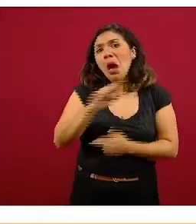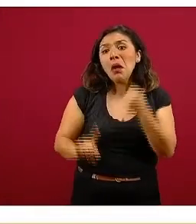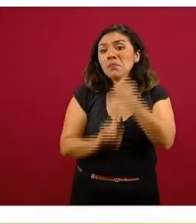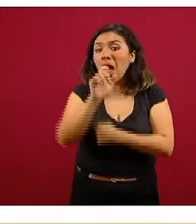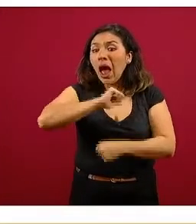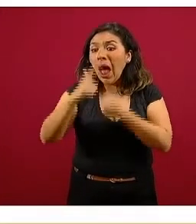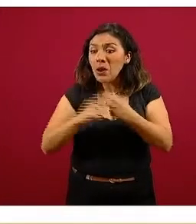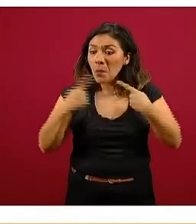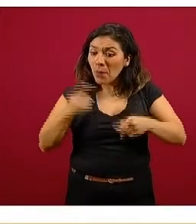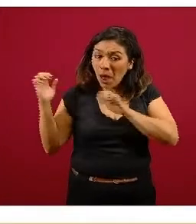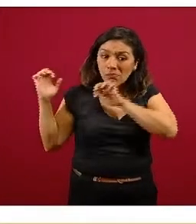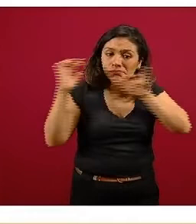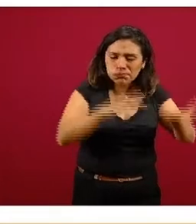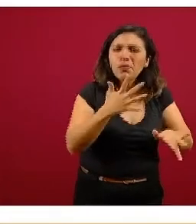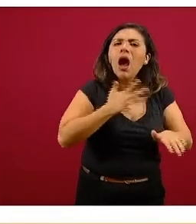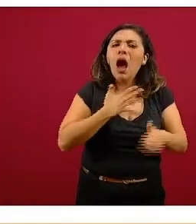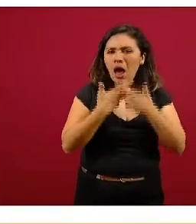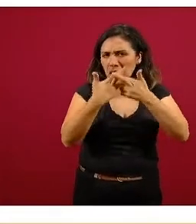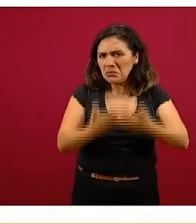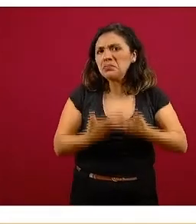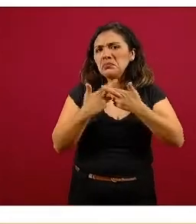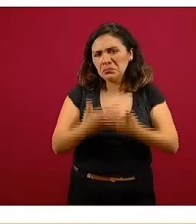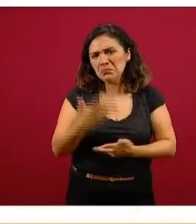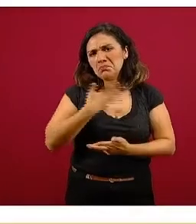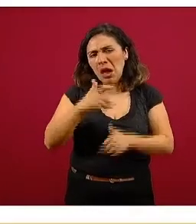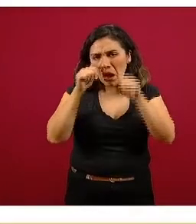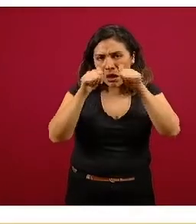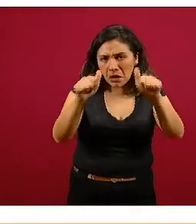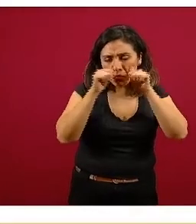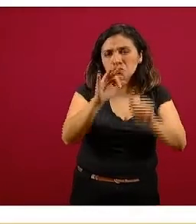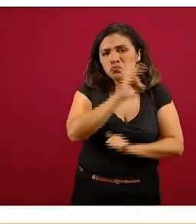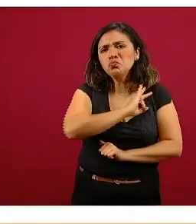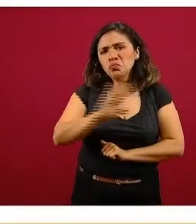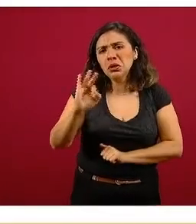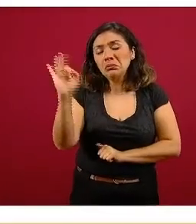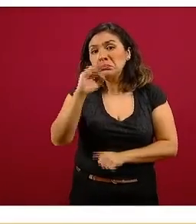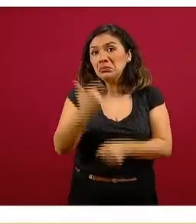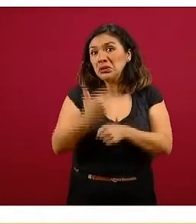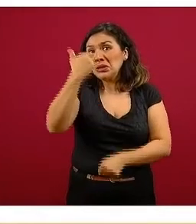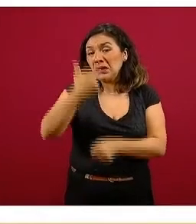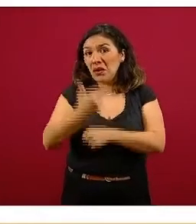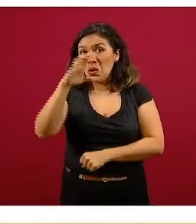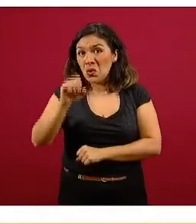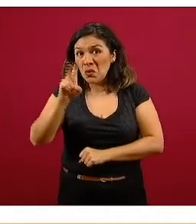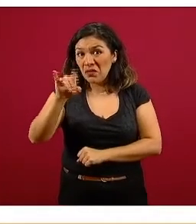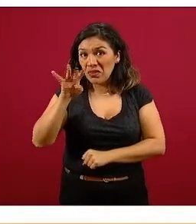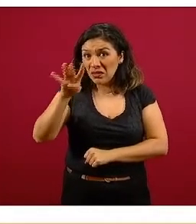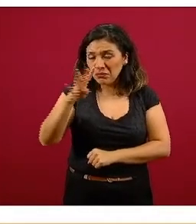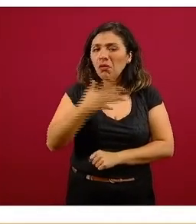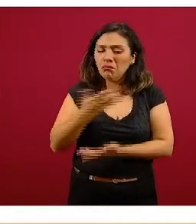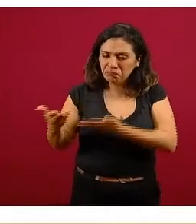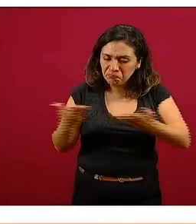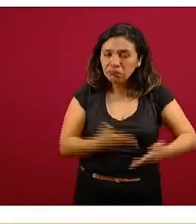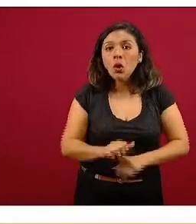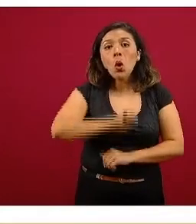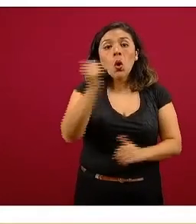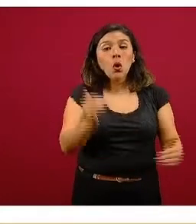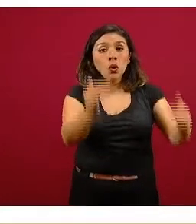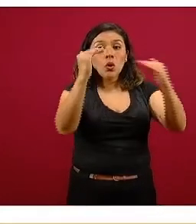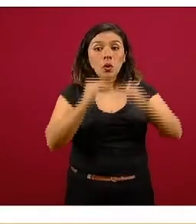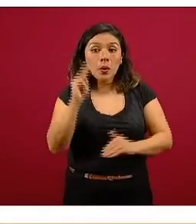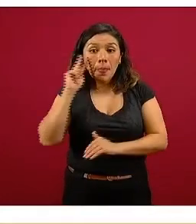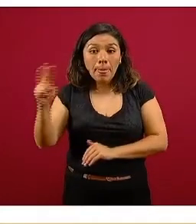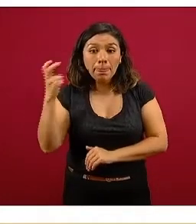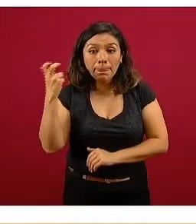recibir a pacientes que presenten enfermedad grave de COVID-19. Y en la siguiente